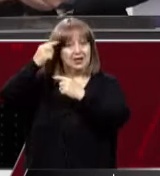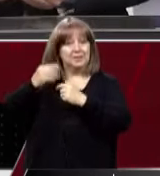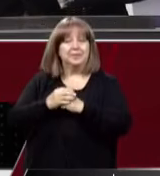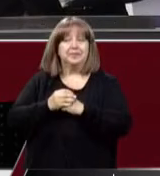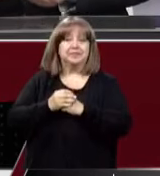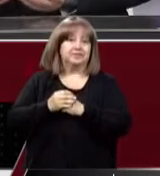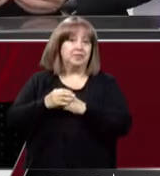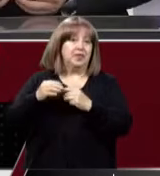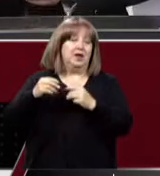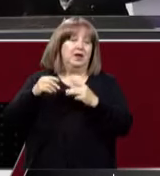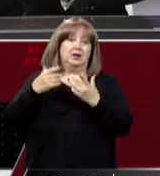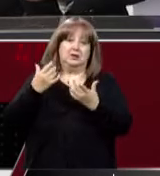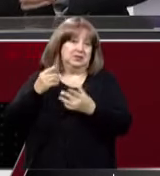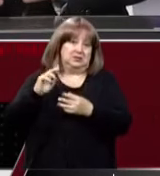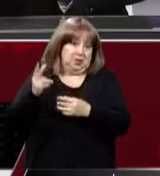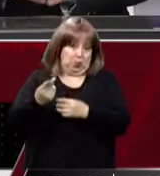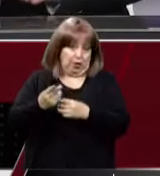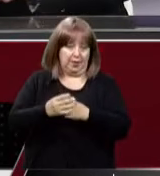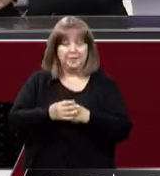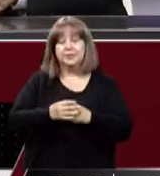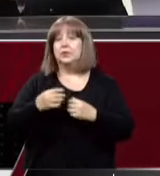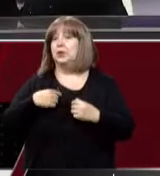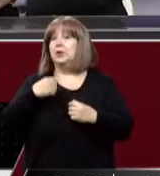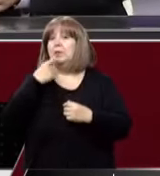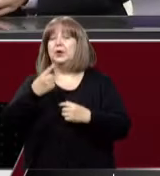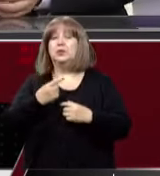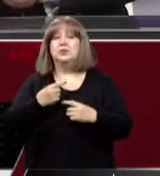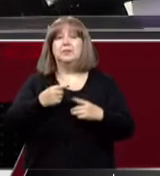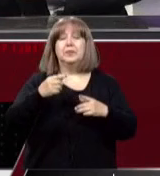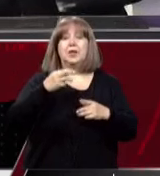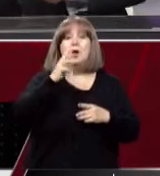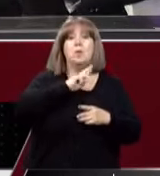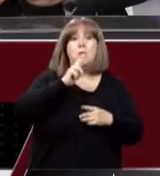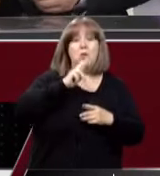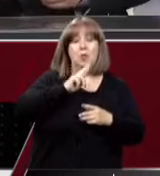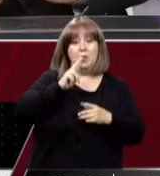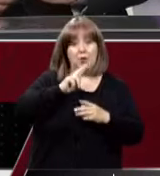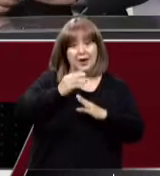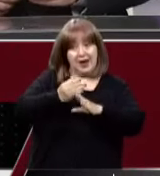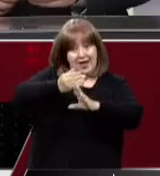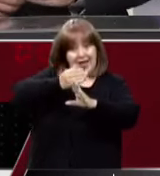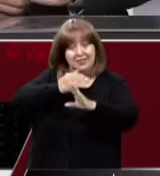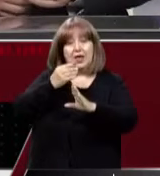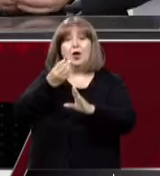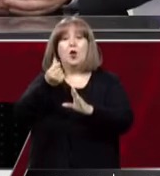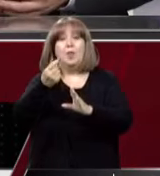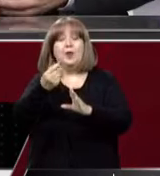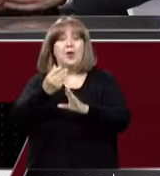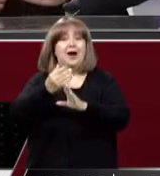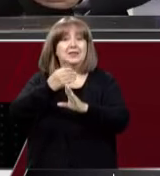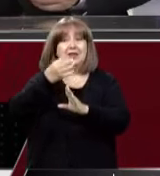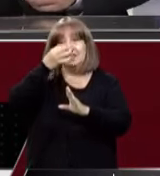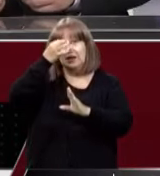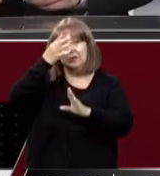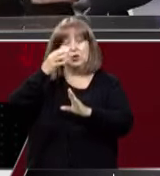buscó cómo, o mejor dicho, Oviedo compró la sustancia días antes de ese 12 de julio del que vos hablabas,